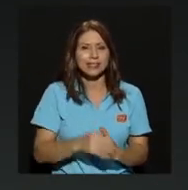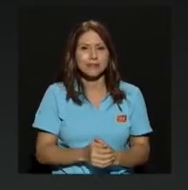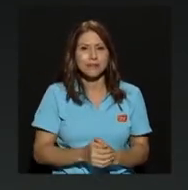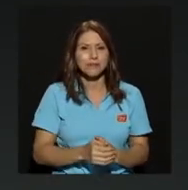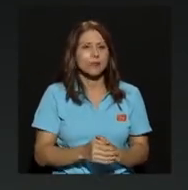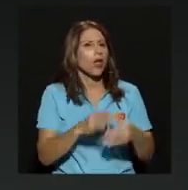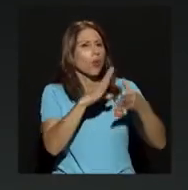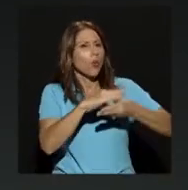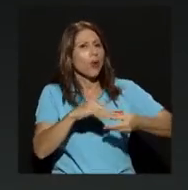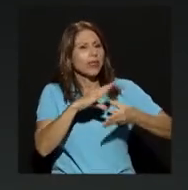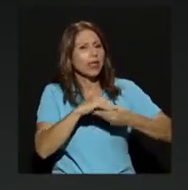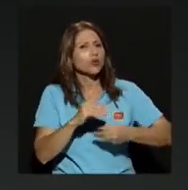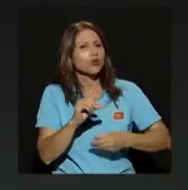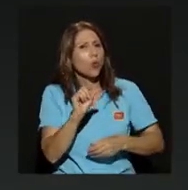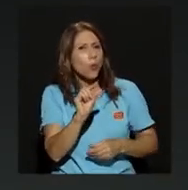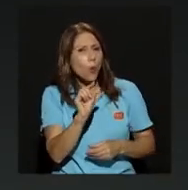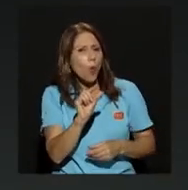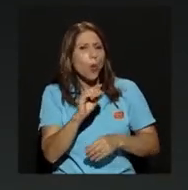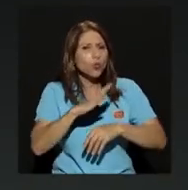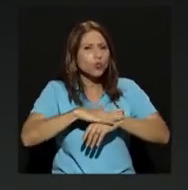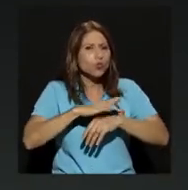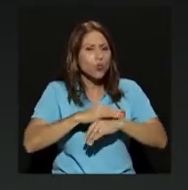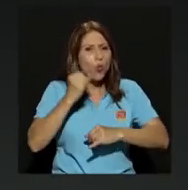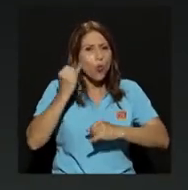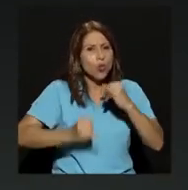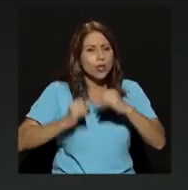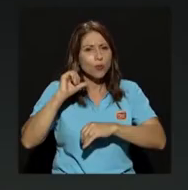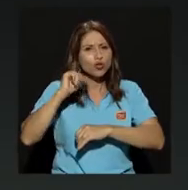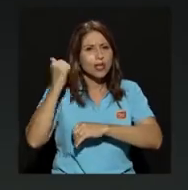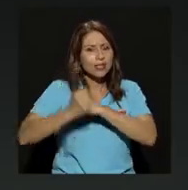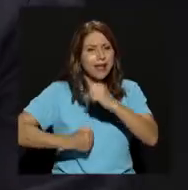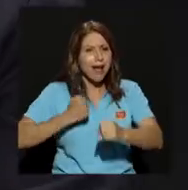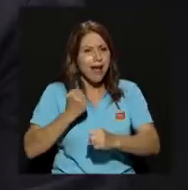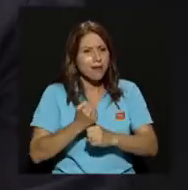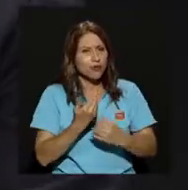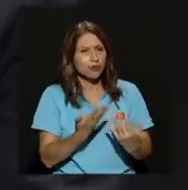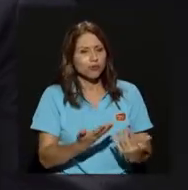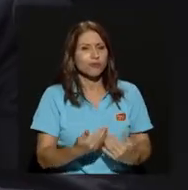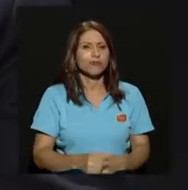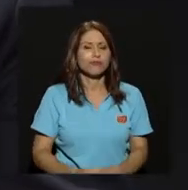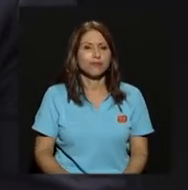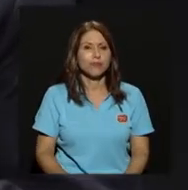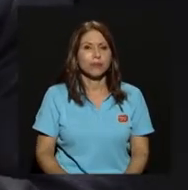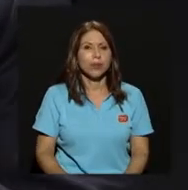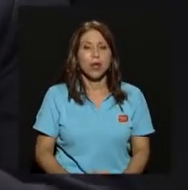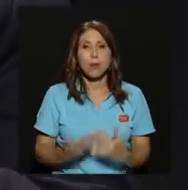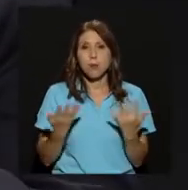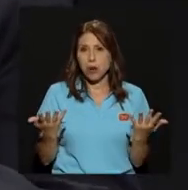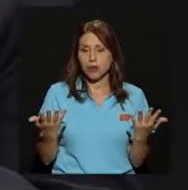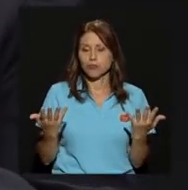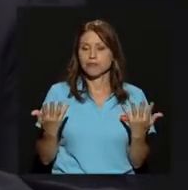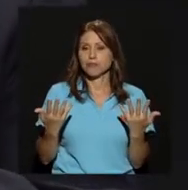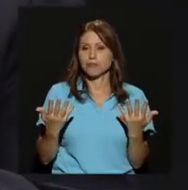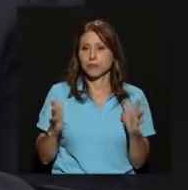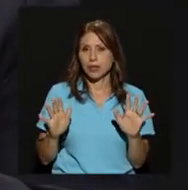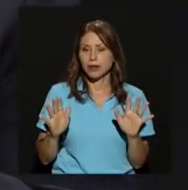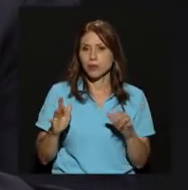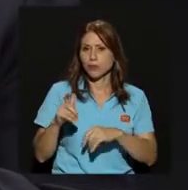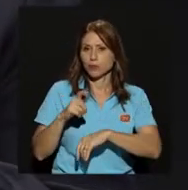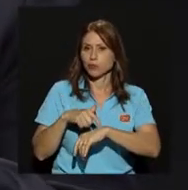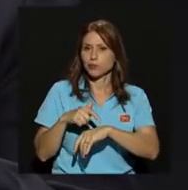cuéntanos un poco de los últimos diez años dos veces bueno llegamos al punto en